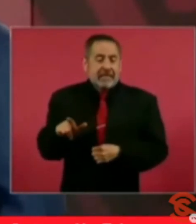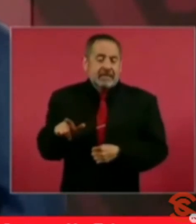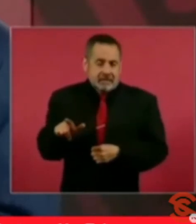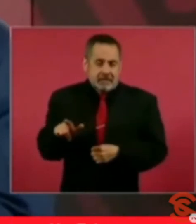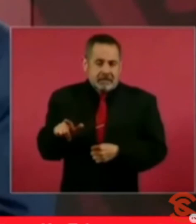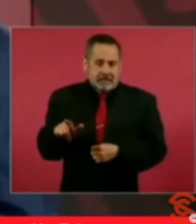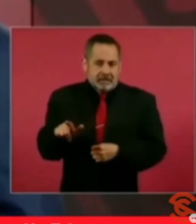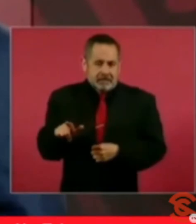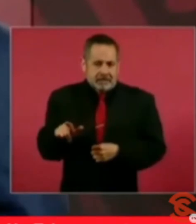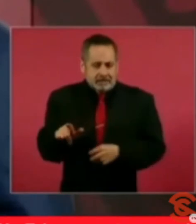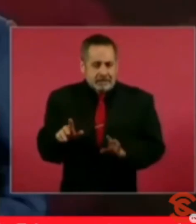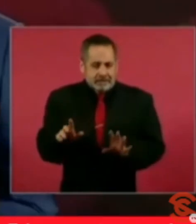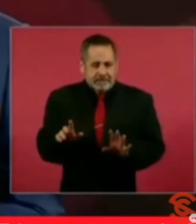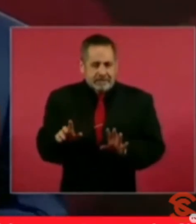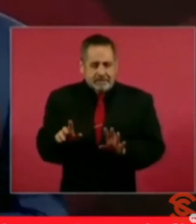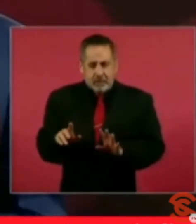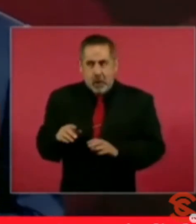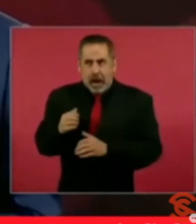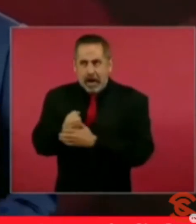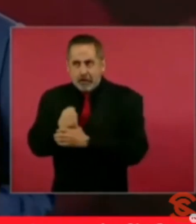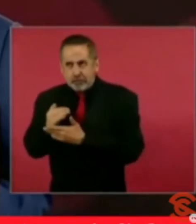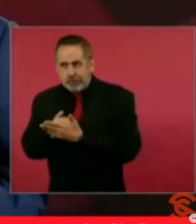Ya me estoy quitando años.